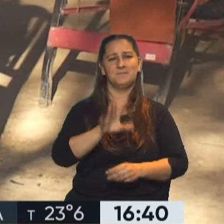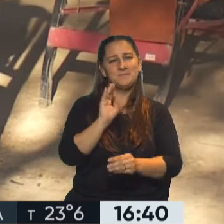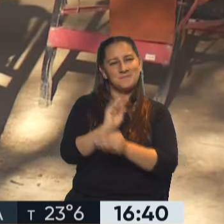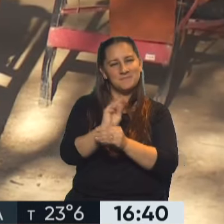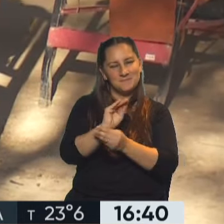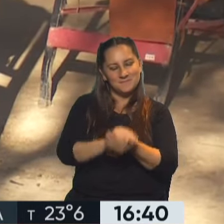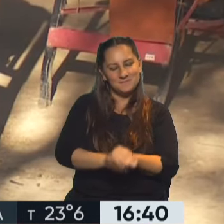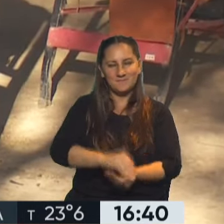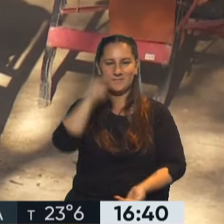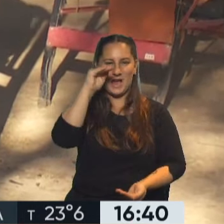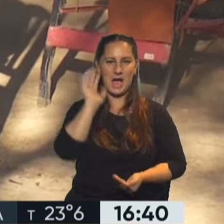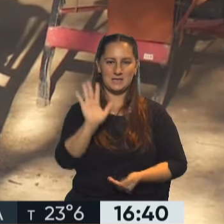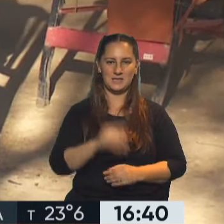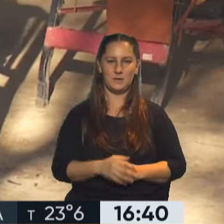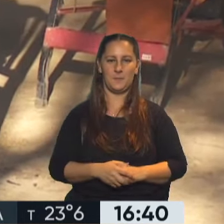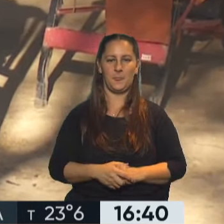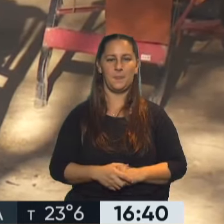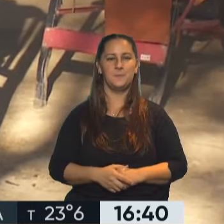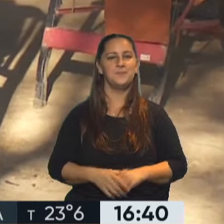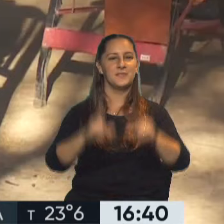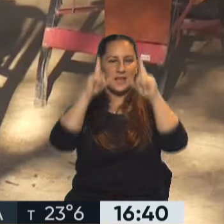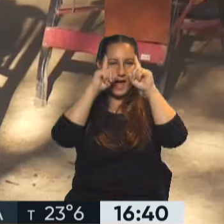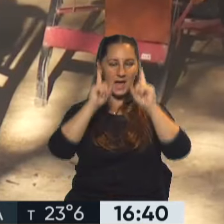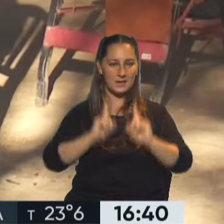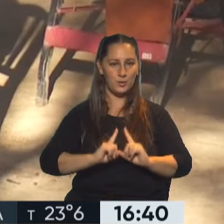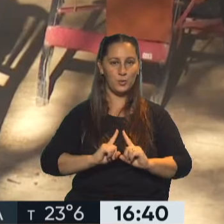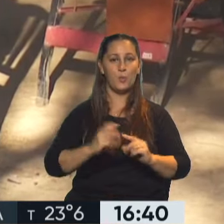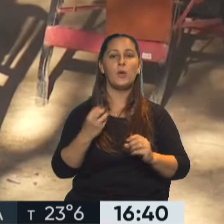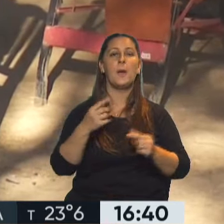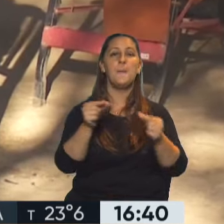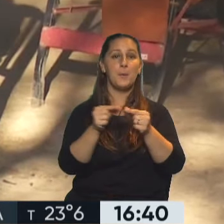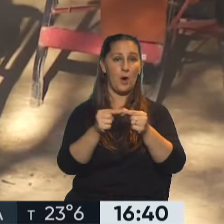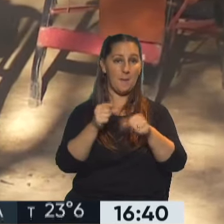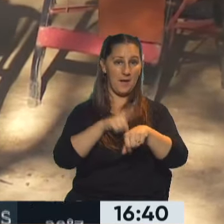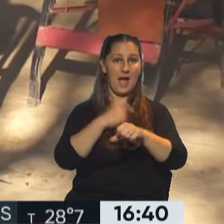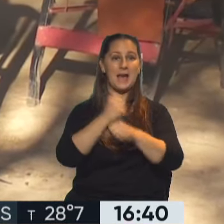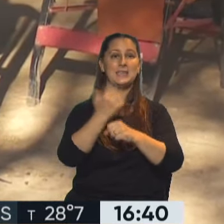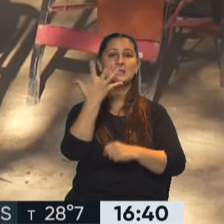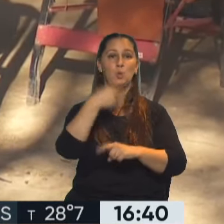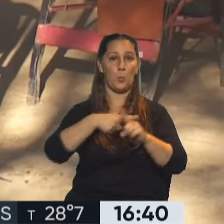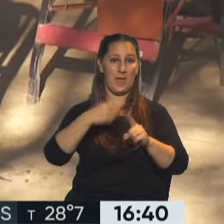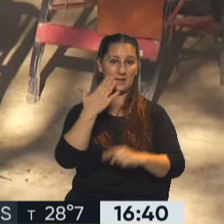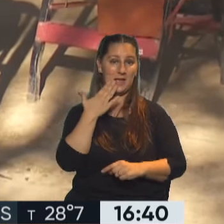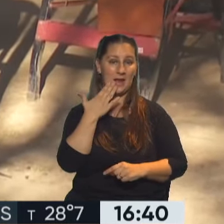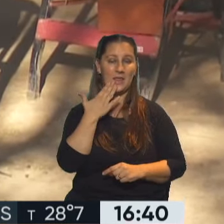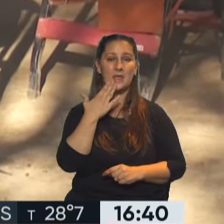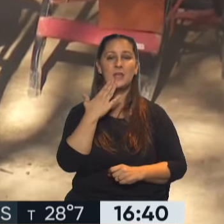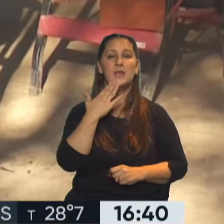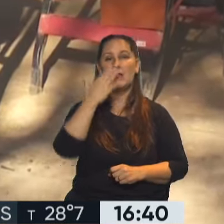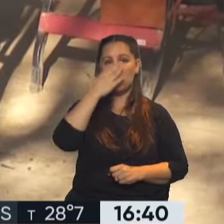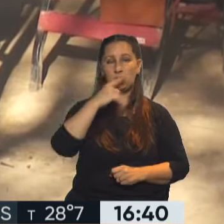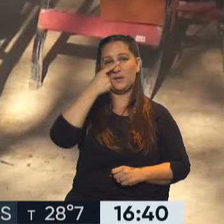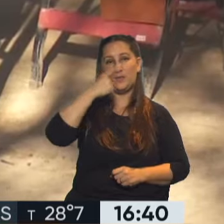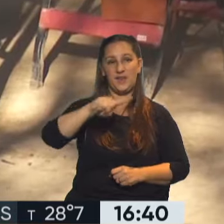eso. Nos atendió especialmente porque el programa nuestro va hasta las 5:30 p.m, ¿no? Porque después se va a meter en la final